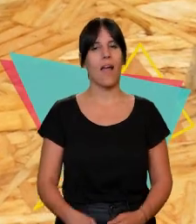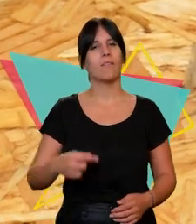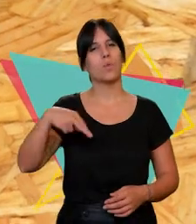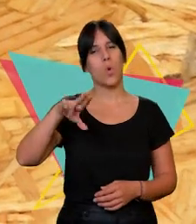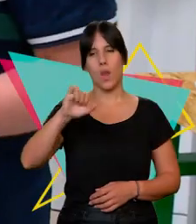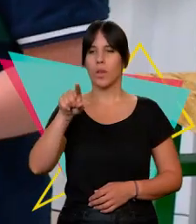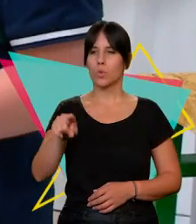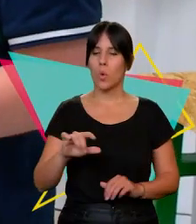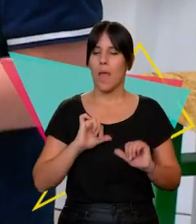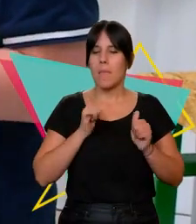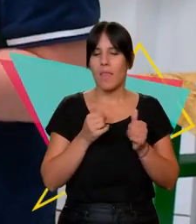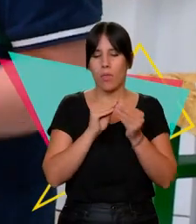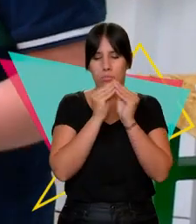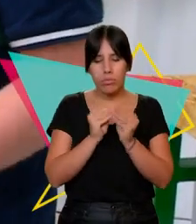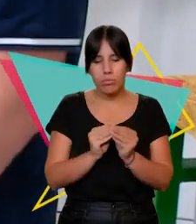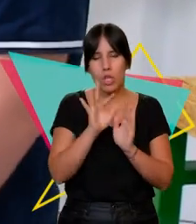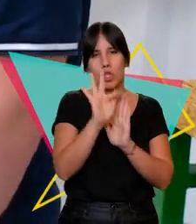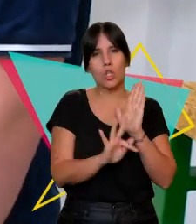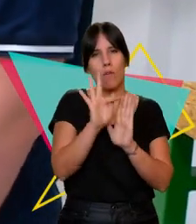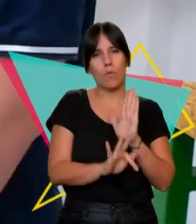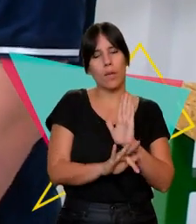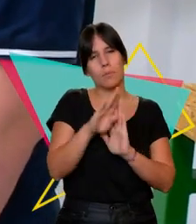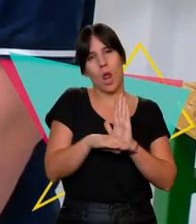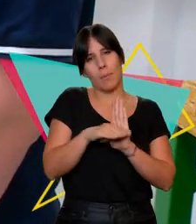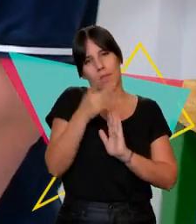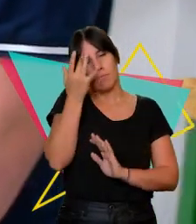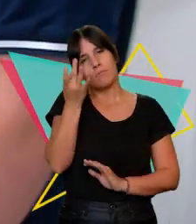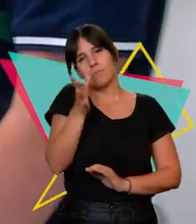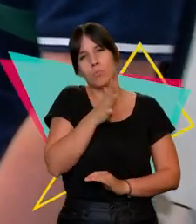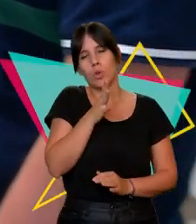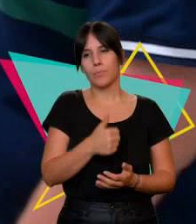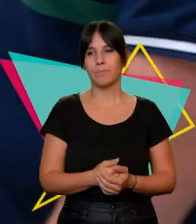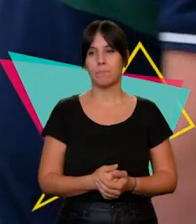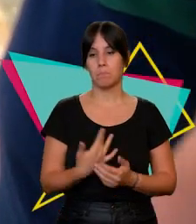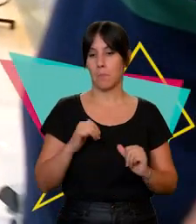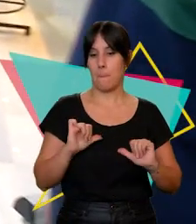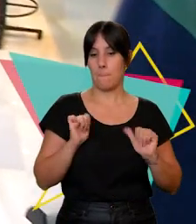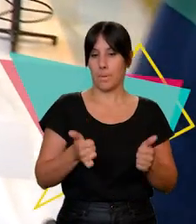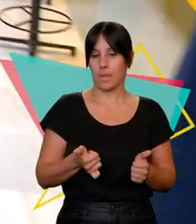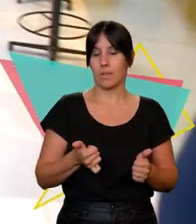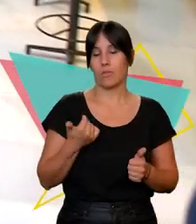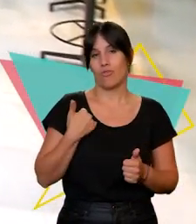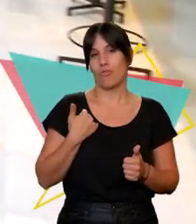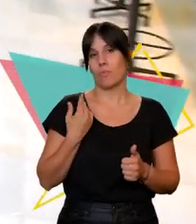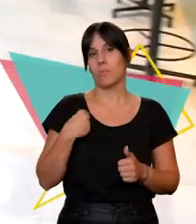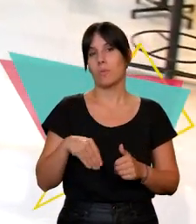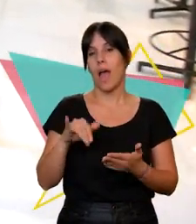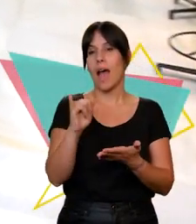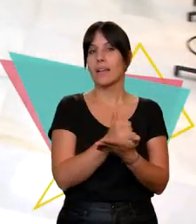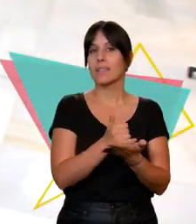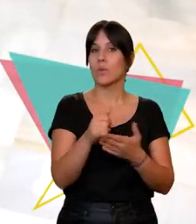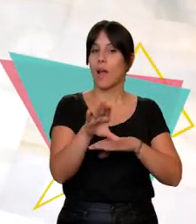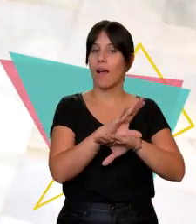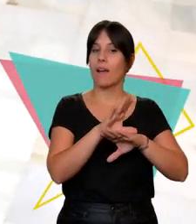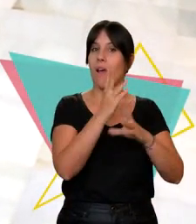Gloria, ¿qué fue lo que te hizo empezar a diseñar este software de programación? Pues en verdad todo empezó cuando acabé las